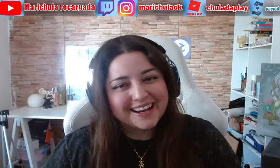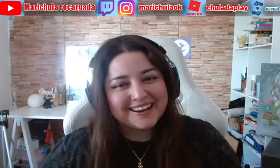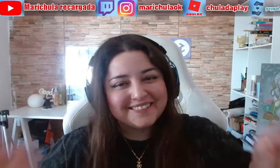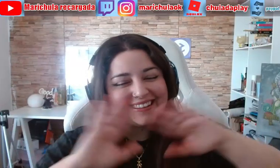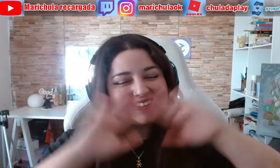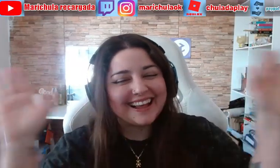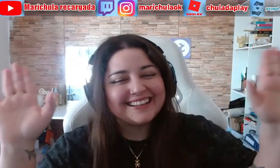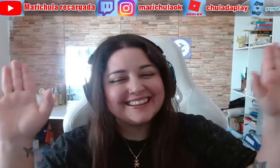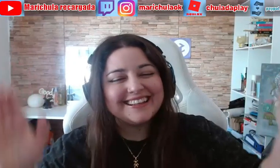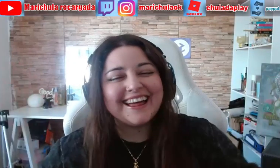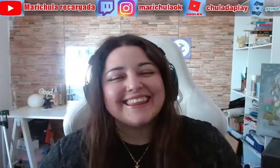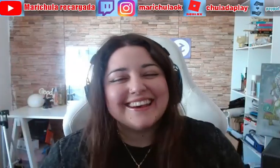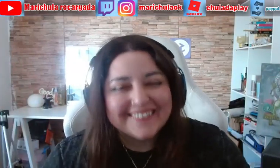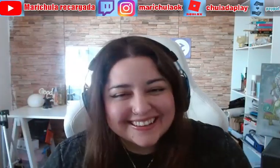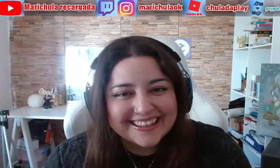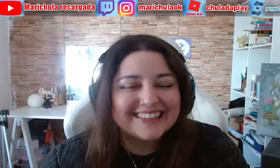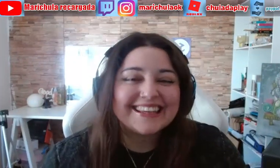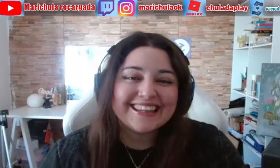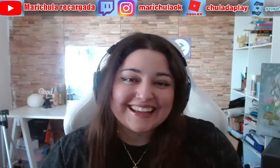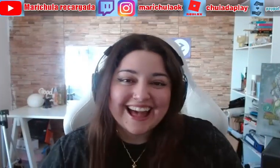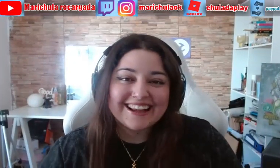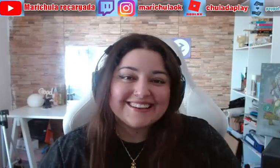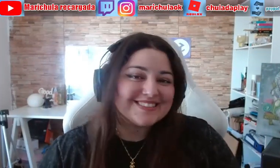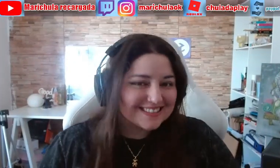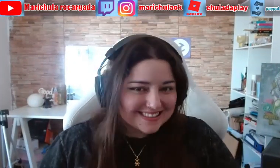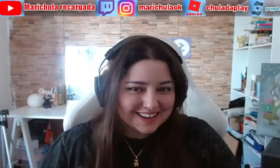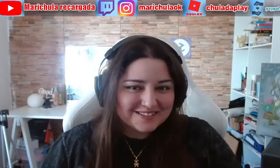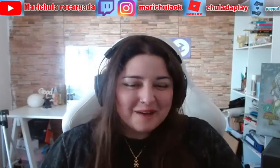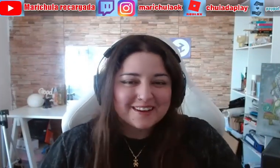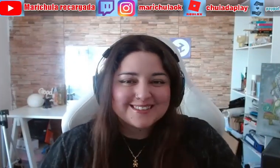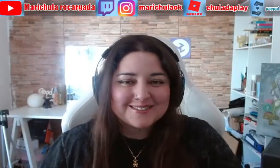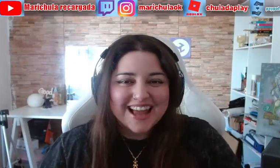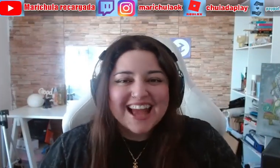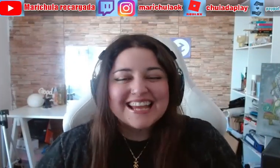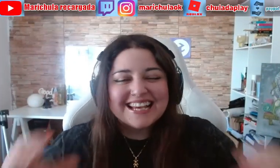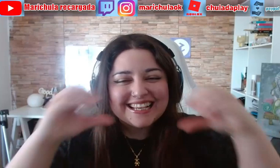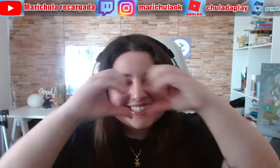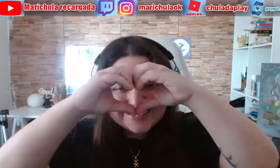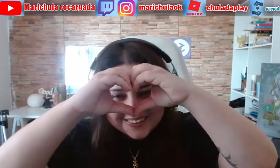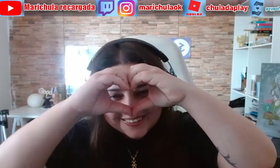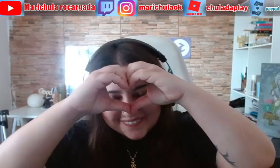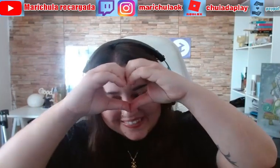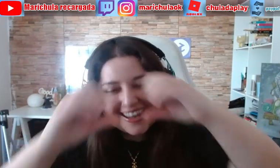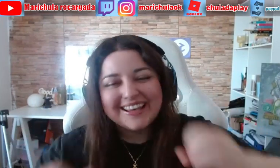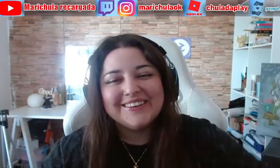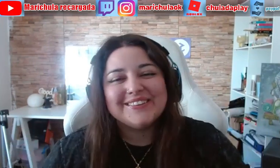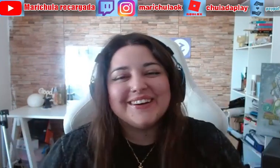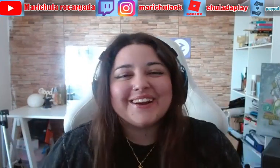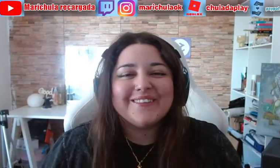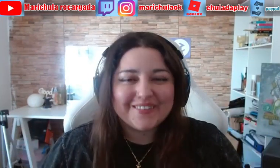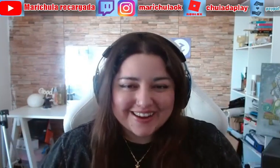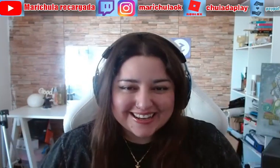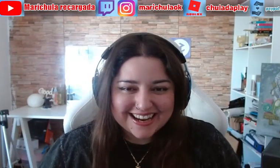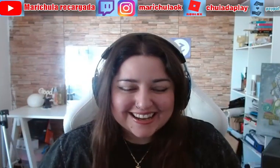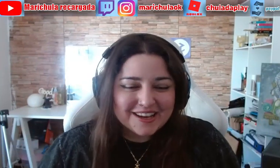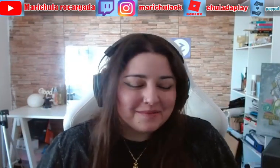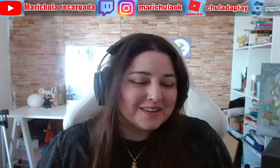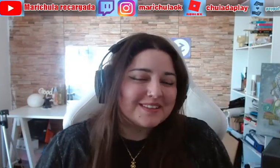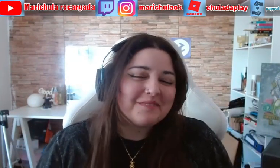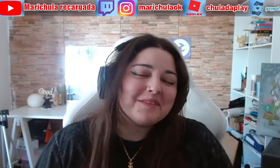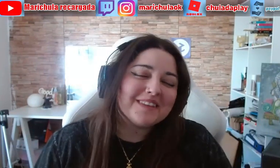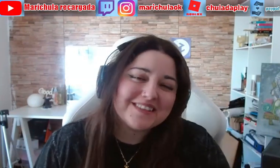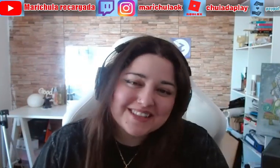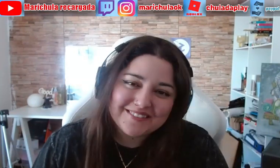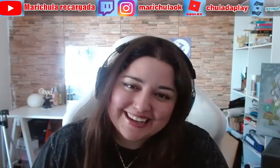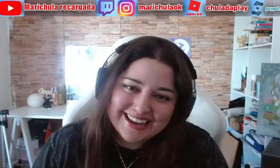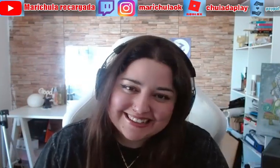Muy buenas, ¿cómo están el día de hoy? Desde acá los saluda Marichula y soy una youtuber uruguaya. Bueno,